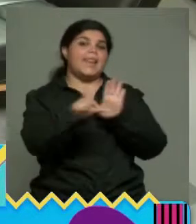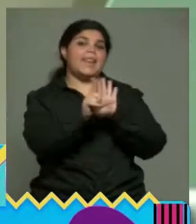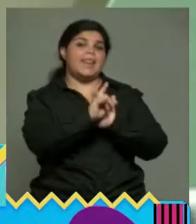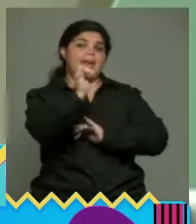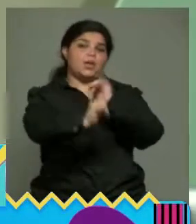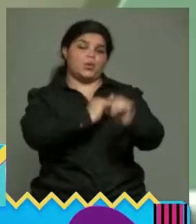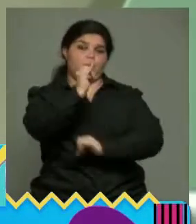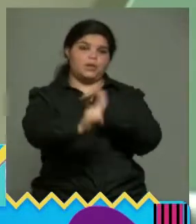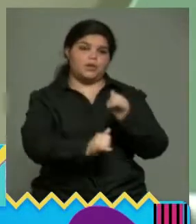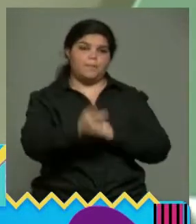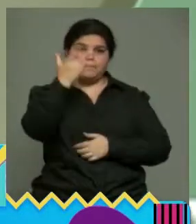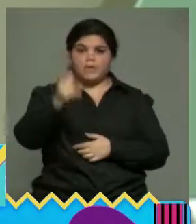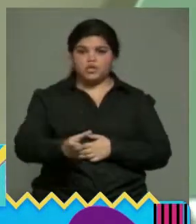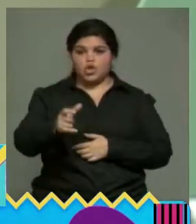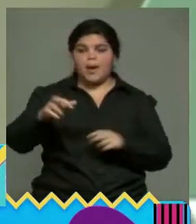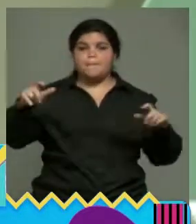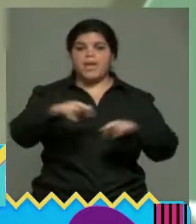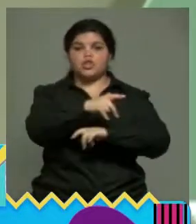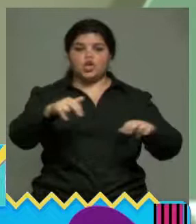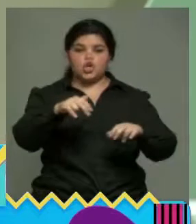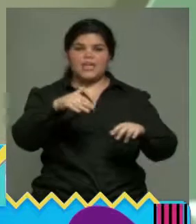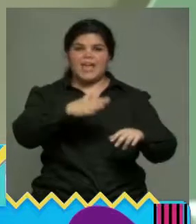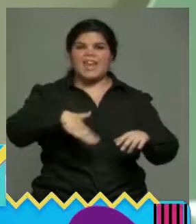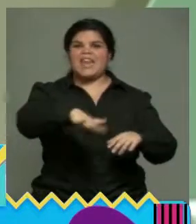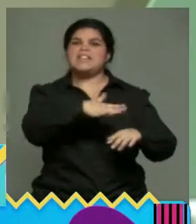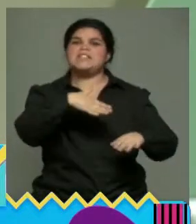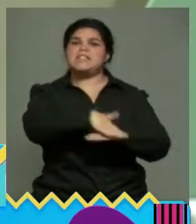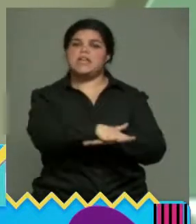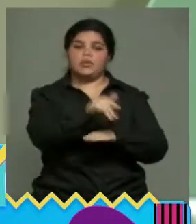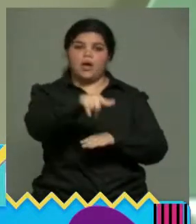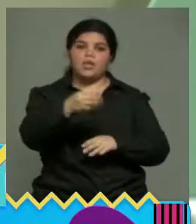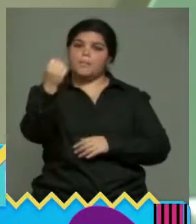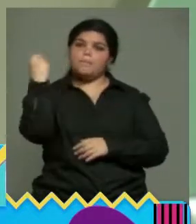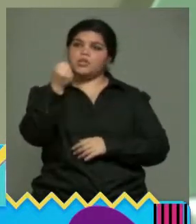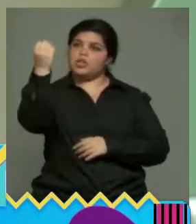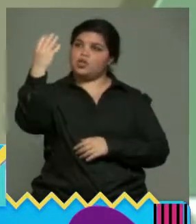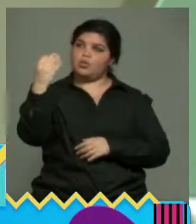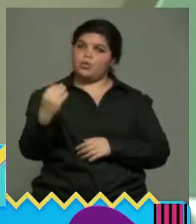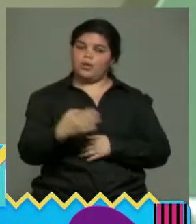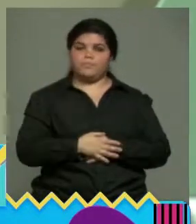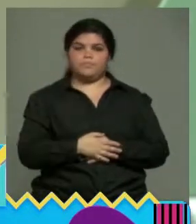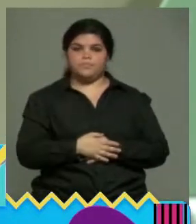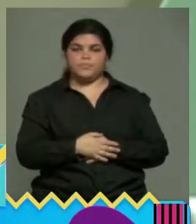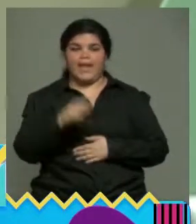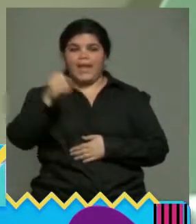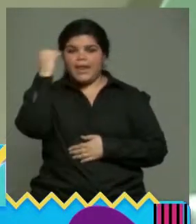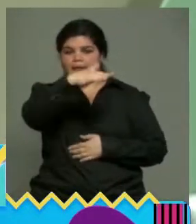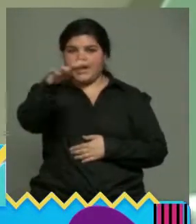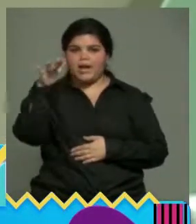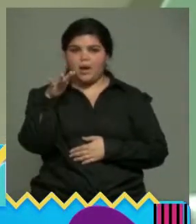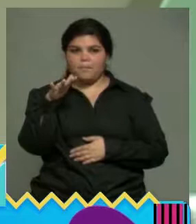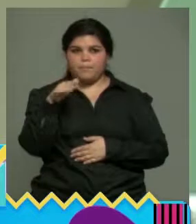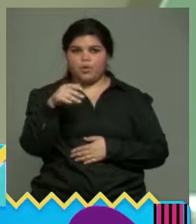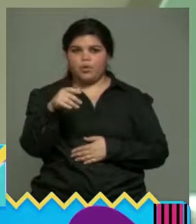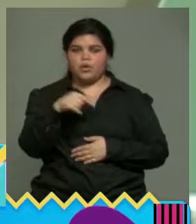en zona urbana el peatón debe respetar las indicaciones del semáforo. En zona rural debe caminar por la banquina